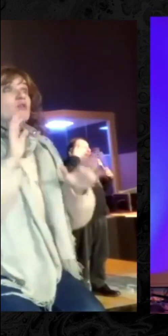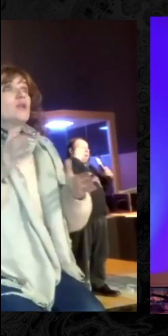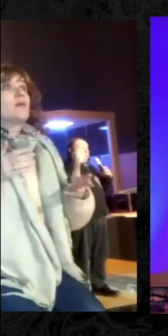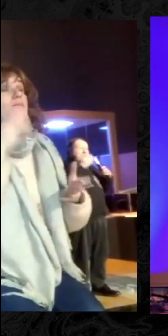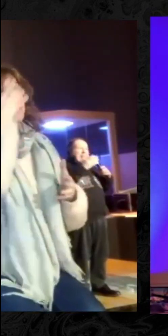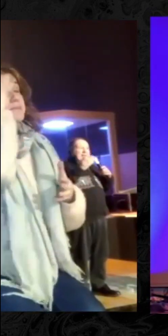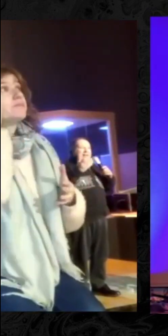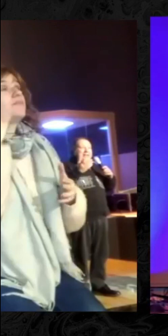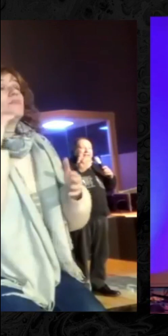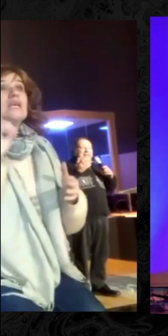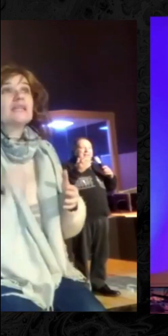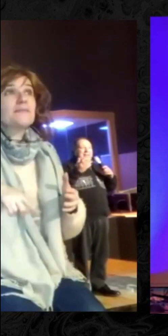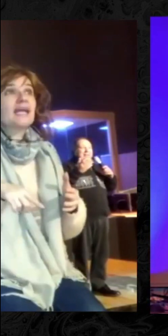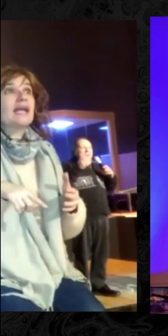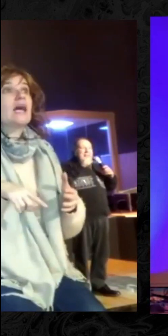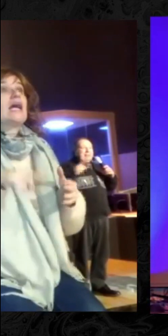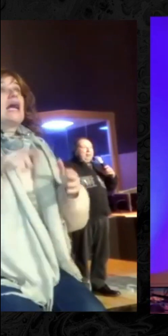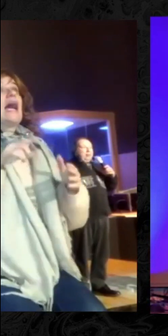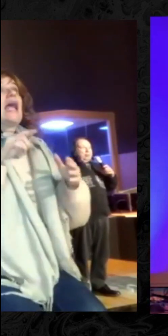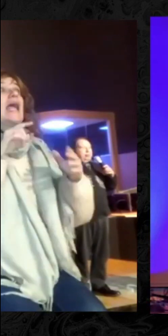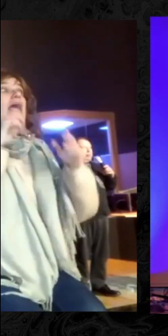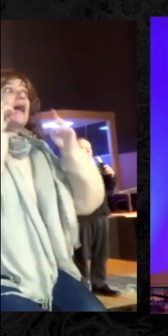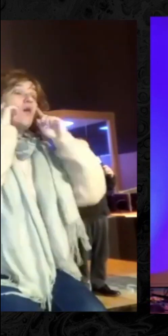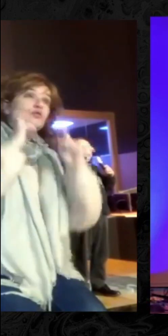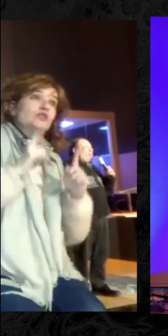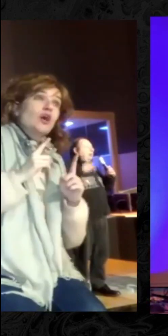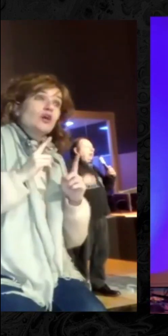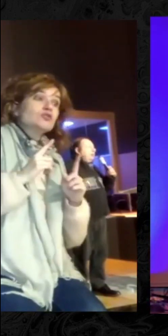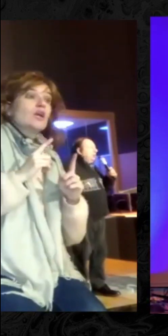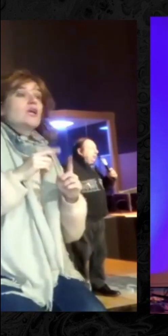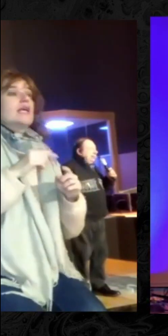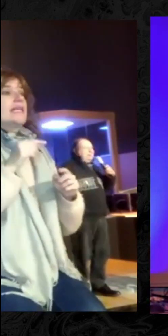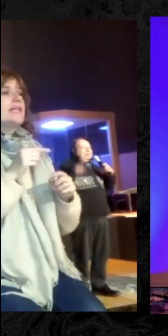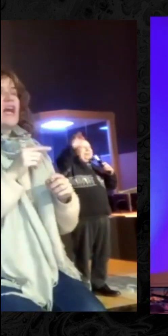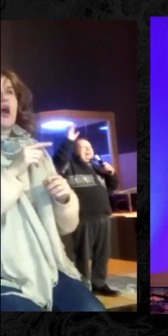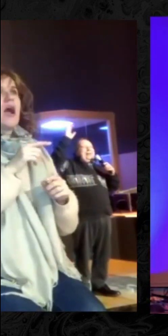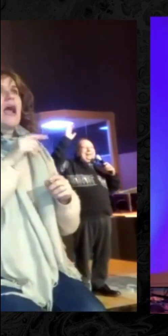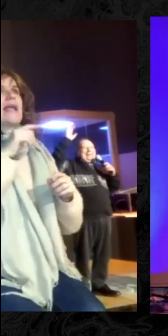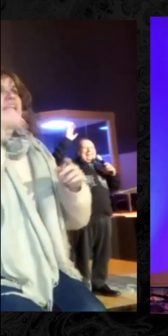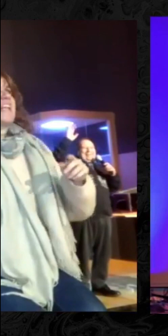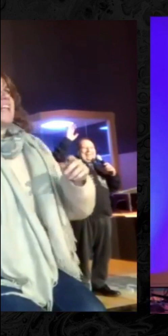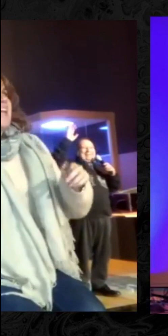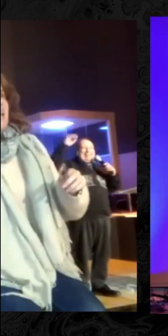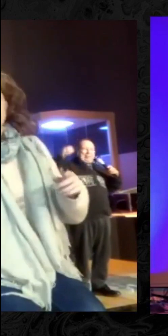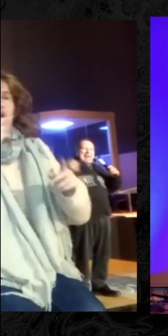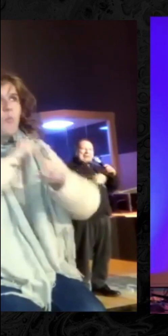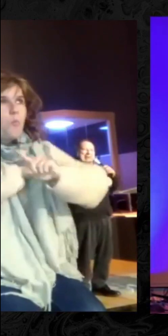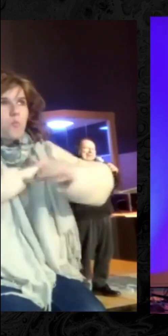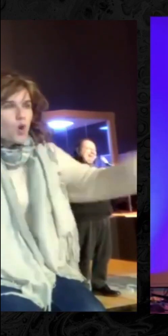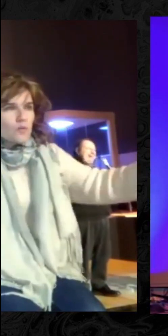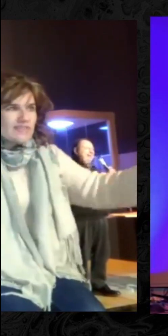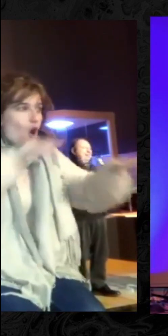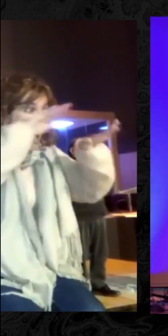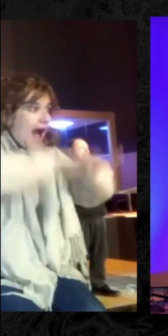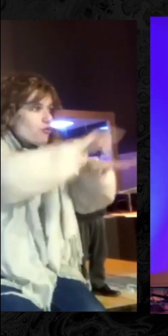judíos sino que también eran gentiles y ahora dicen lo mismo que los judíos que no se puede adorar a ningún hombre grita fuerte Amén y esto les